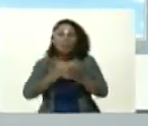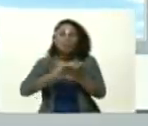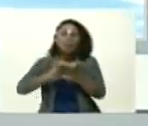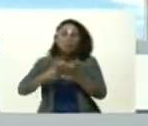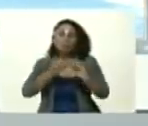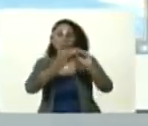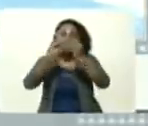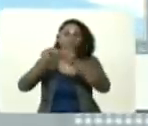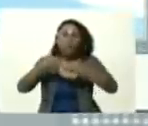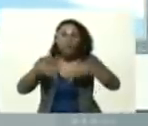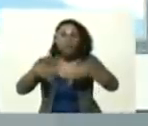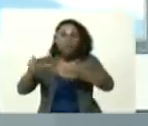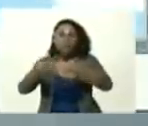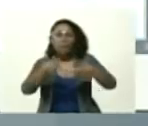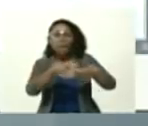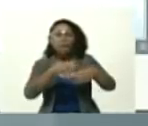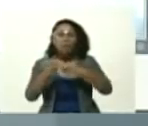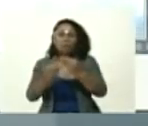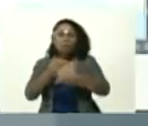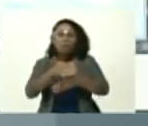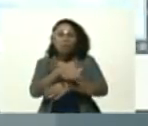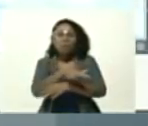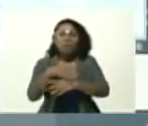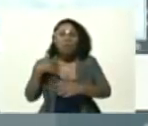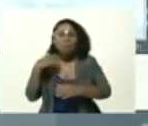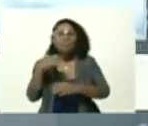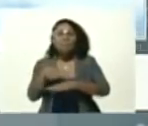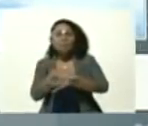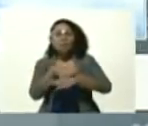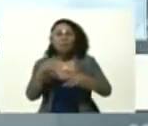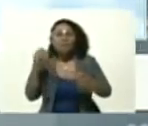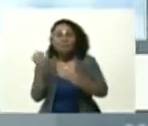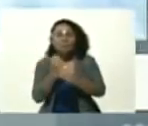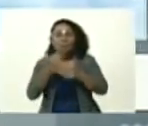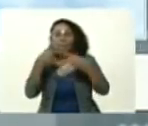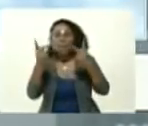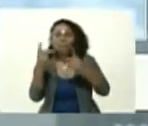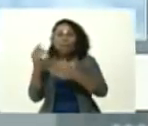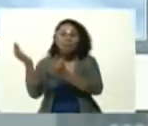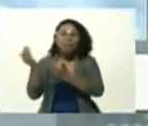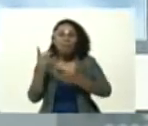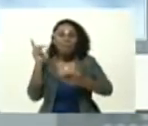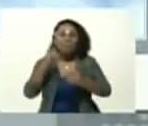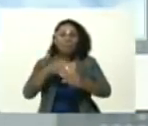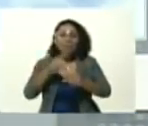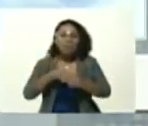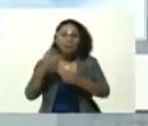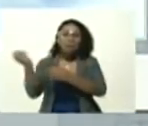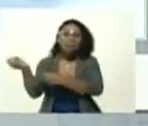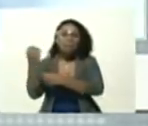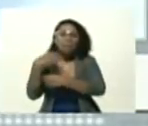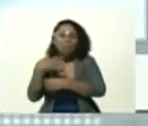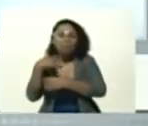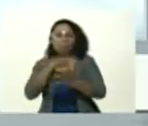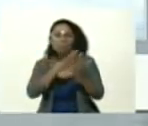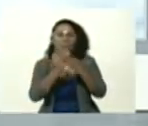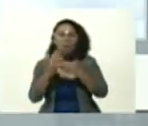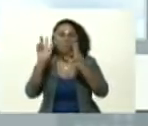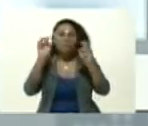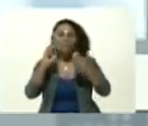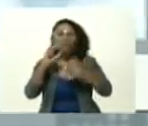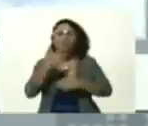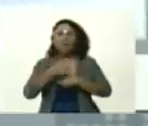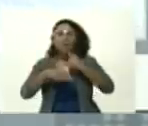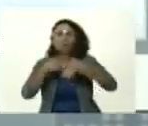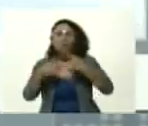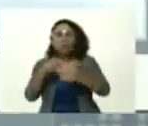en esta zona, donde la maquinaria del Ministerio de Obras Públicas, la maquinaria que envió PDVSA, la maquinaria que envió Barrio Nuevo, Barrio Tricolor y